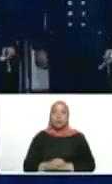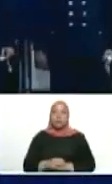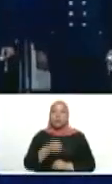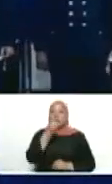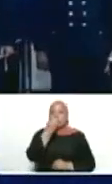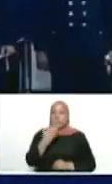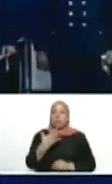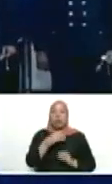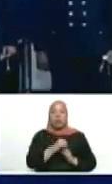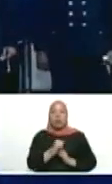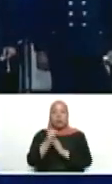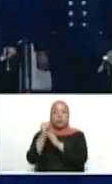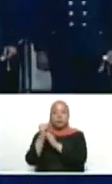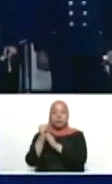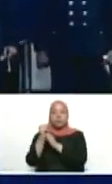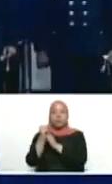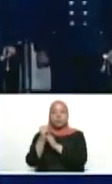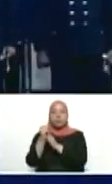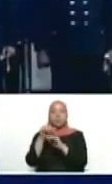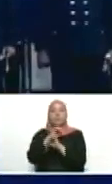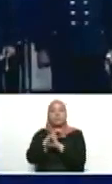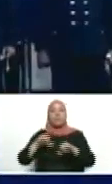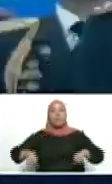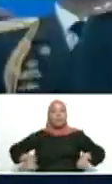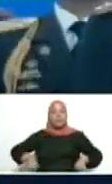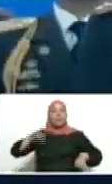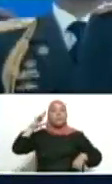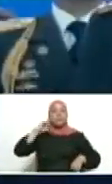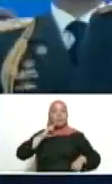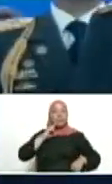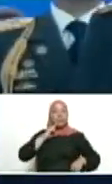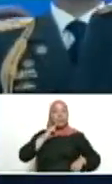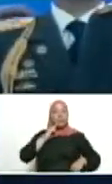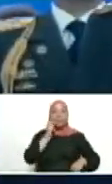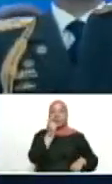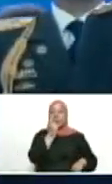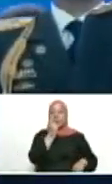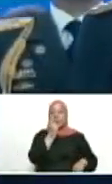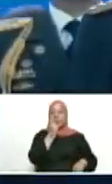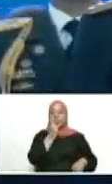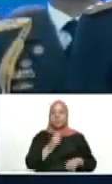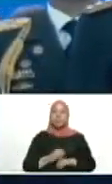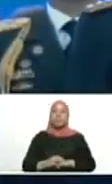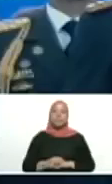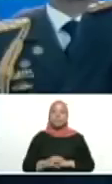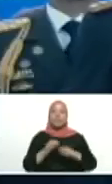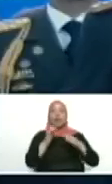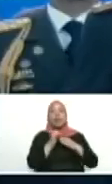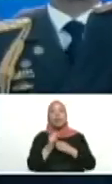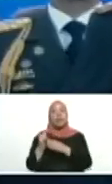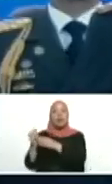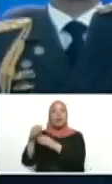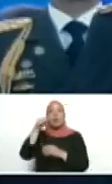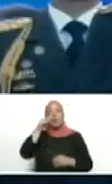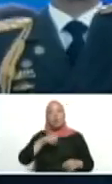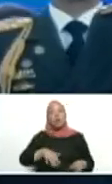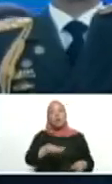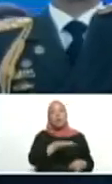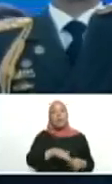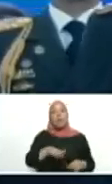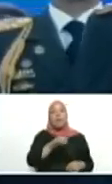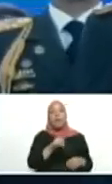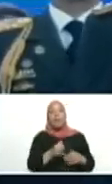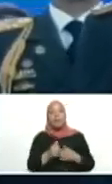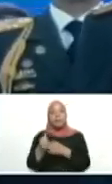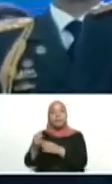Qué buenos líderes tenemos en la Fuerza Armada Nacional Bolivariana. Un liderazgo de a pie, un